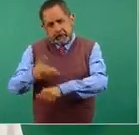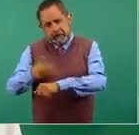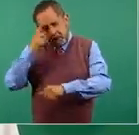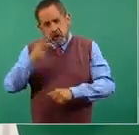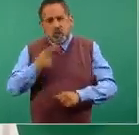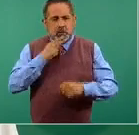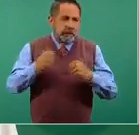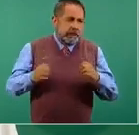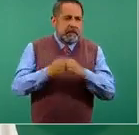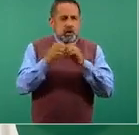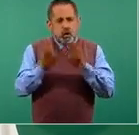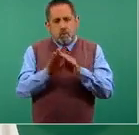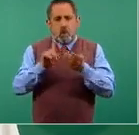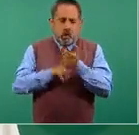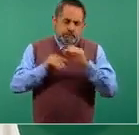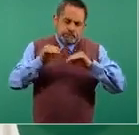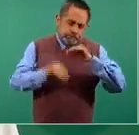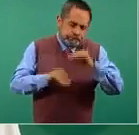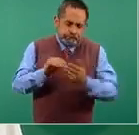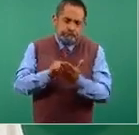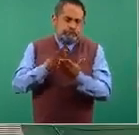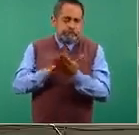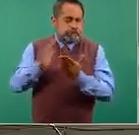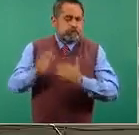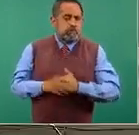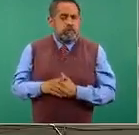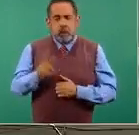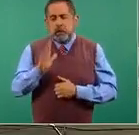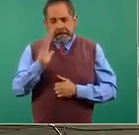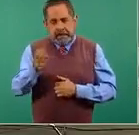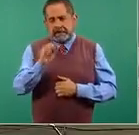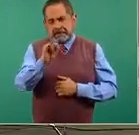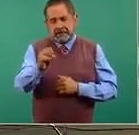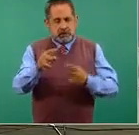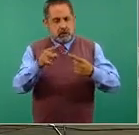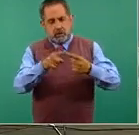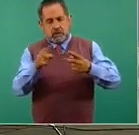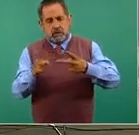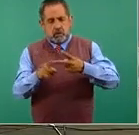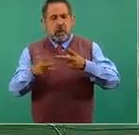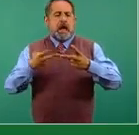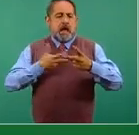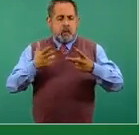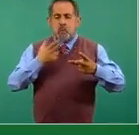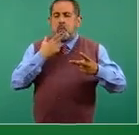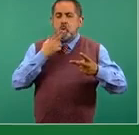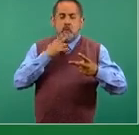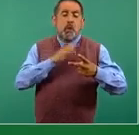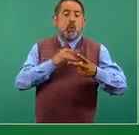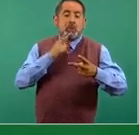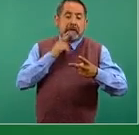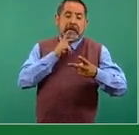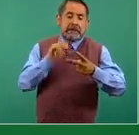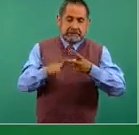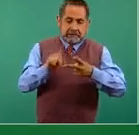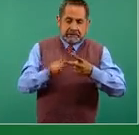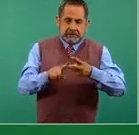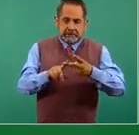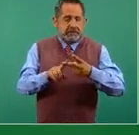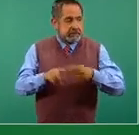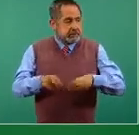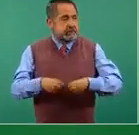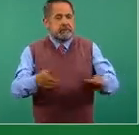en las condiciones que hayan sido establecidas, pero ya es un hecho que con esta recomendación favorable,